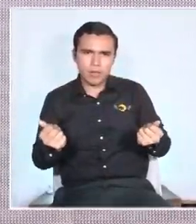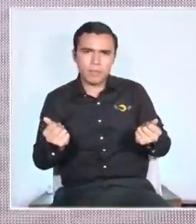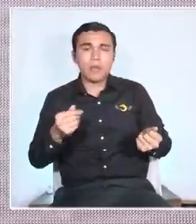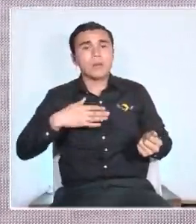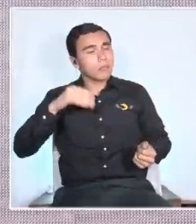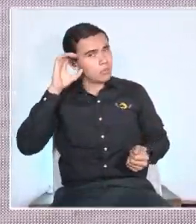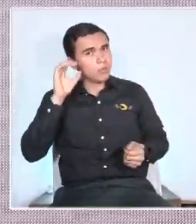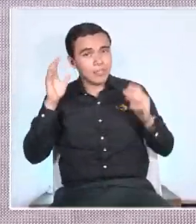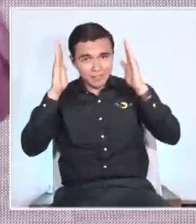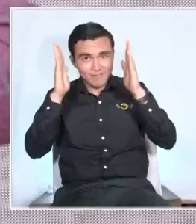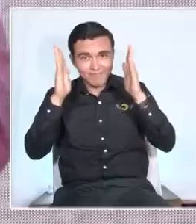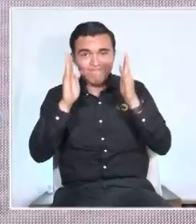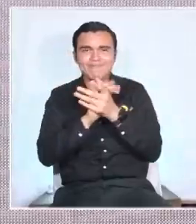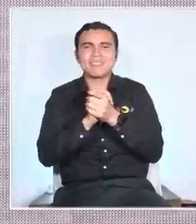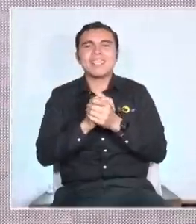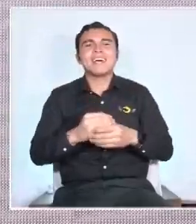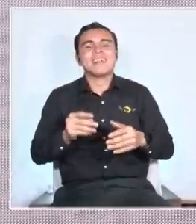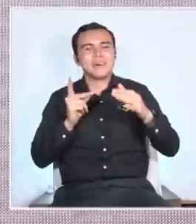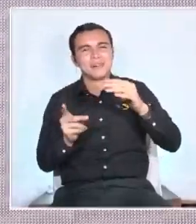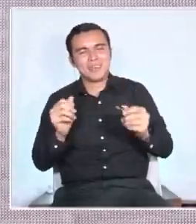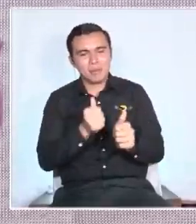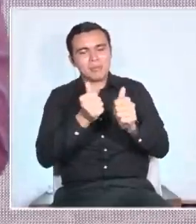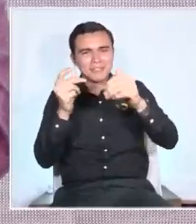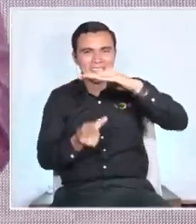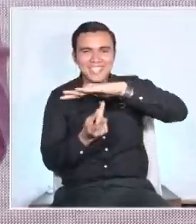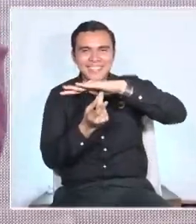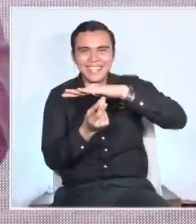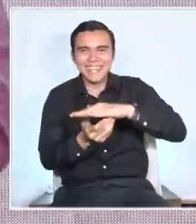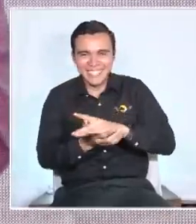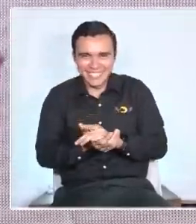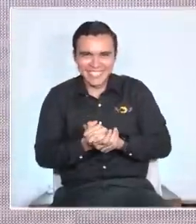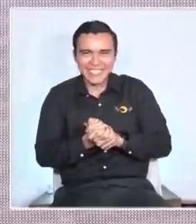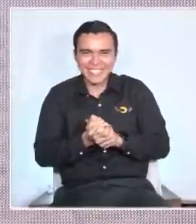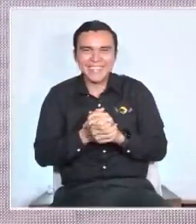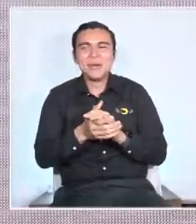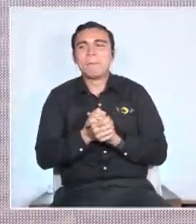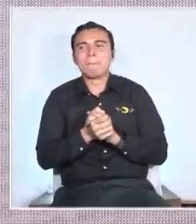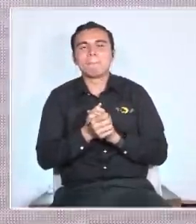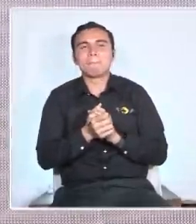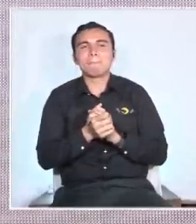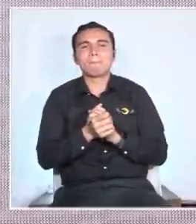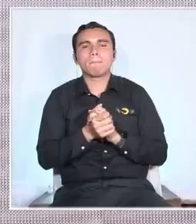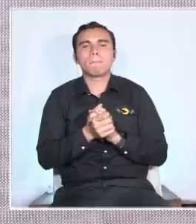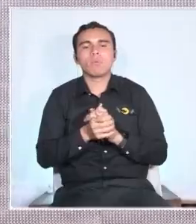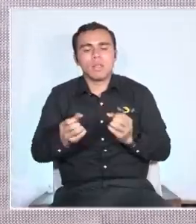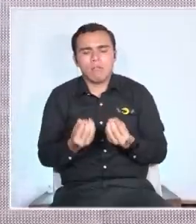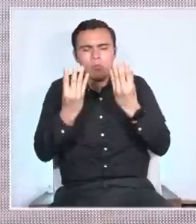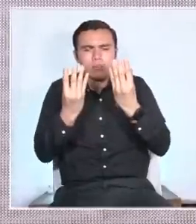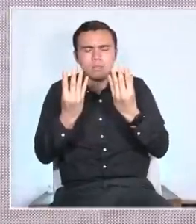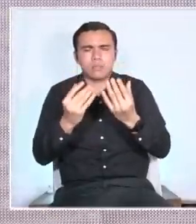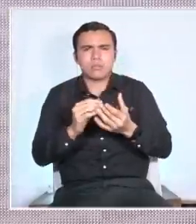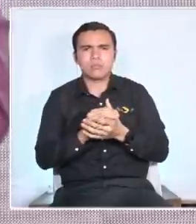escuchando? Ahora, el apóstol Pablo siempre estaba en el fuego de Dios, encendido,